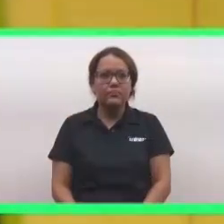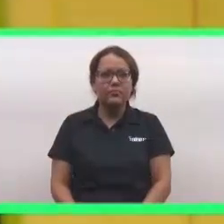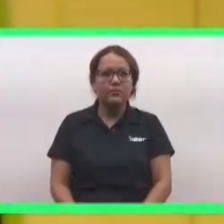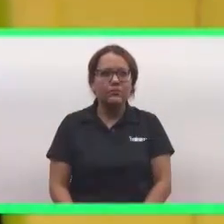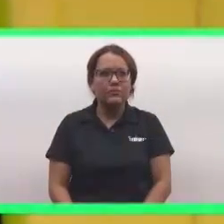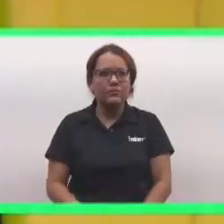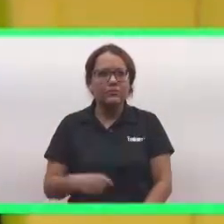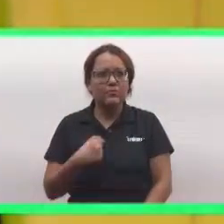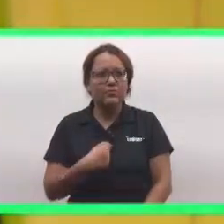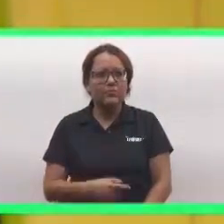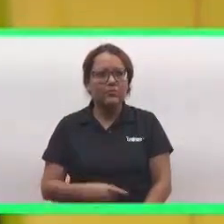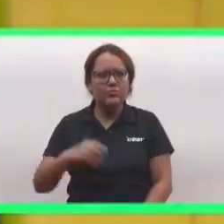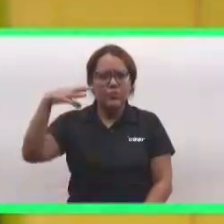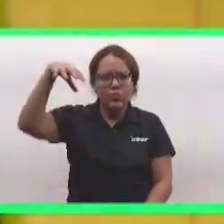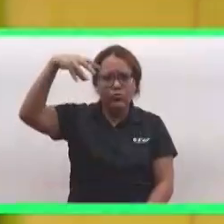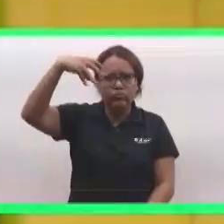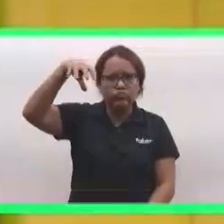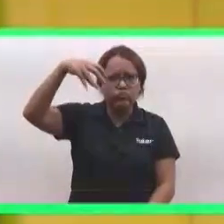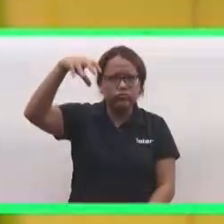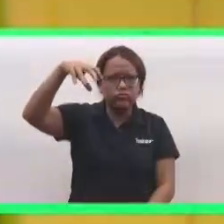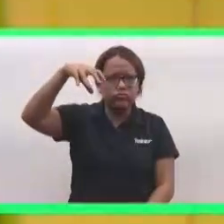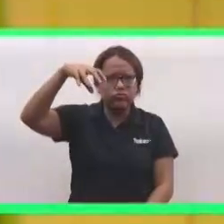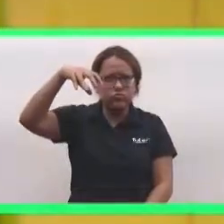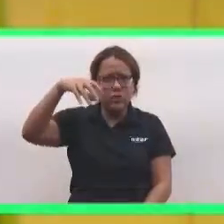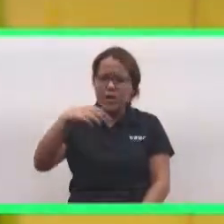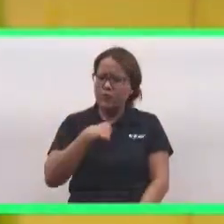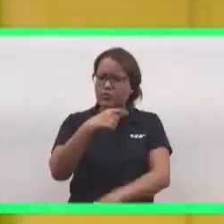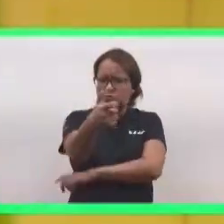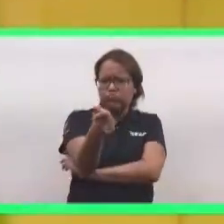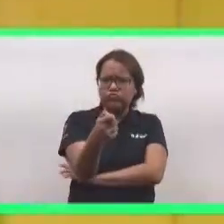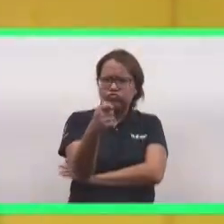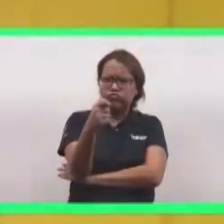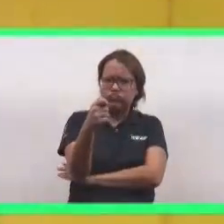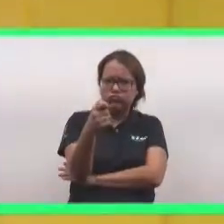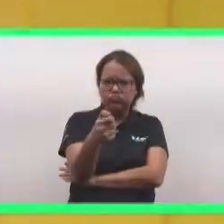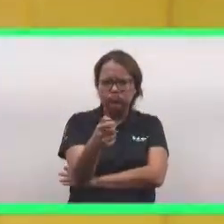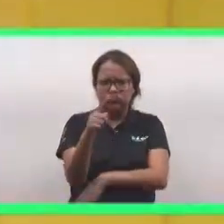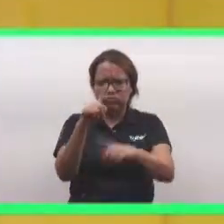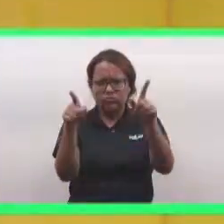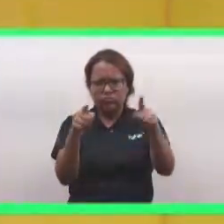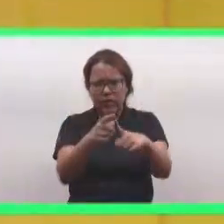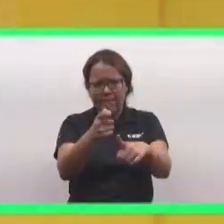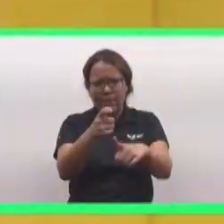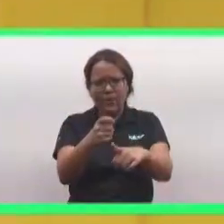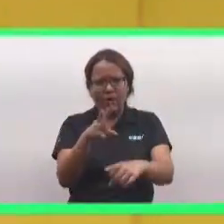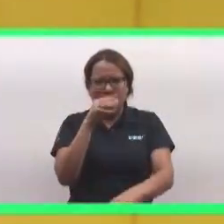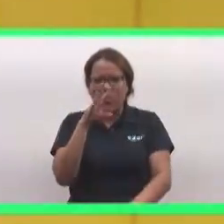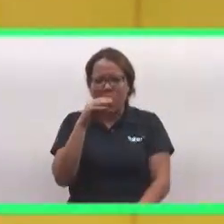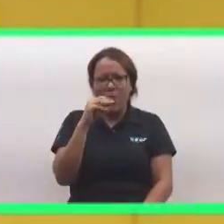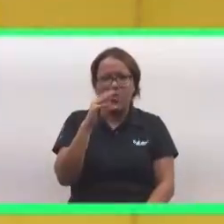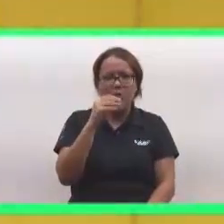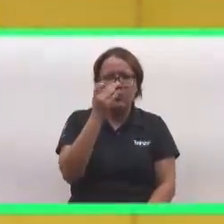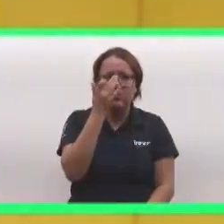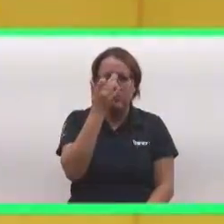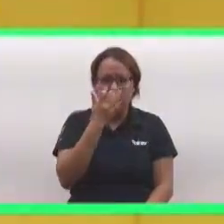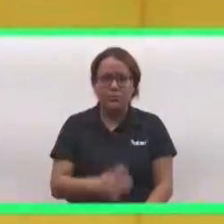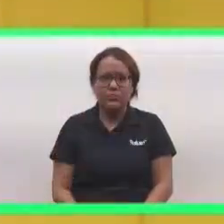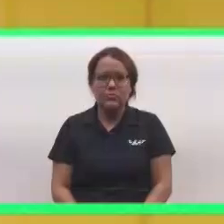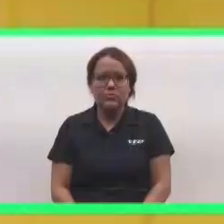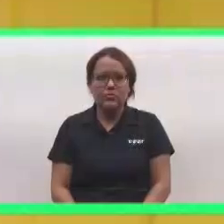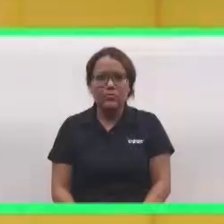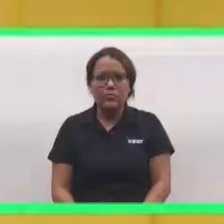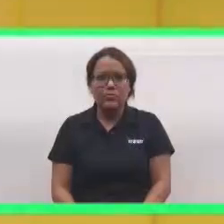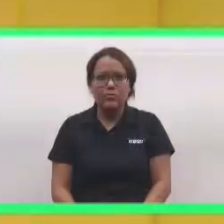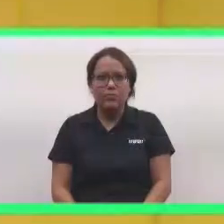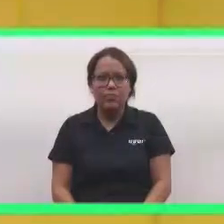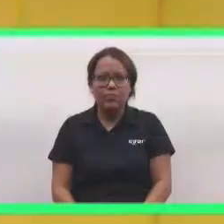Yo los veo en la cámara porque el monitor lo tengo frente a mi cama. Ya cuando el chucho mío comienza a ladrar, el perro, un